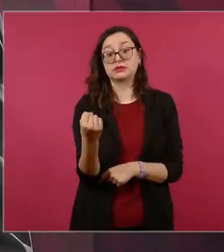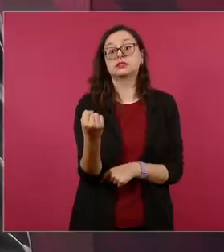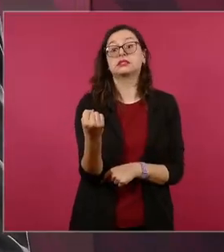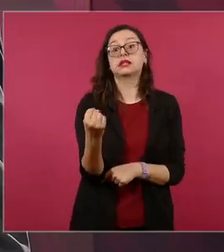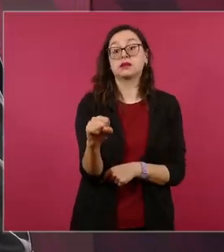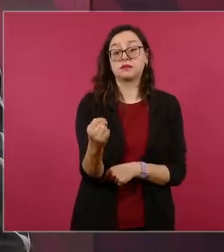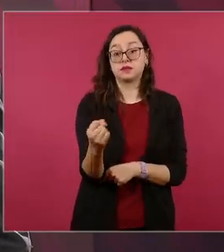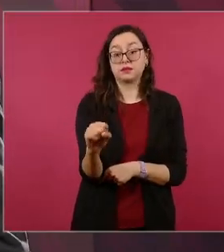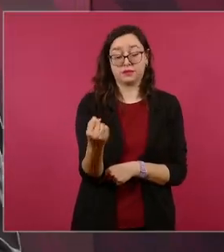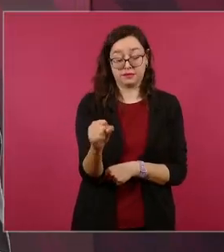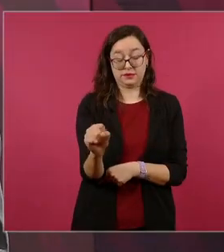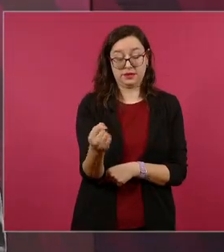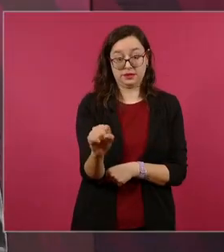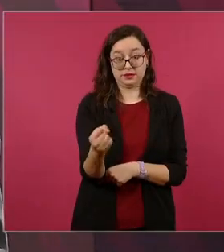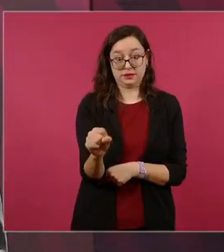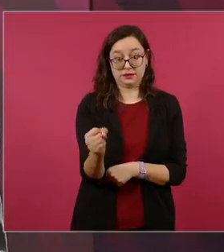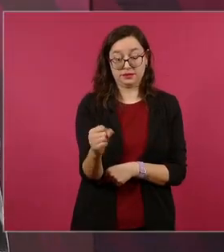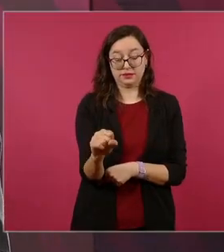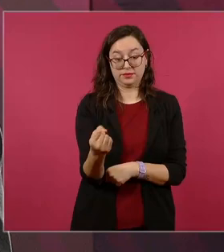vamos a hacer ya